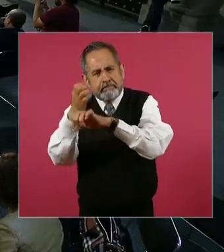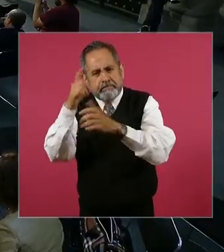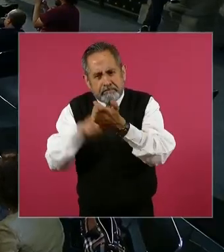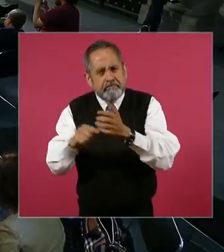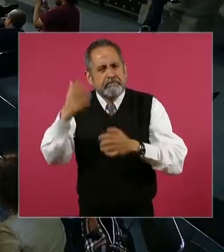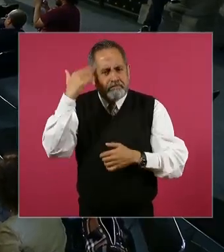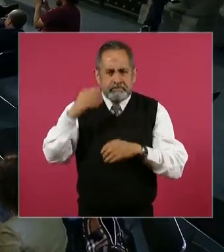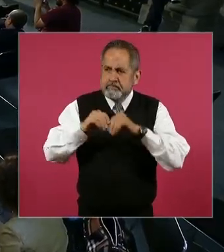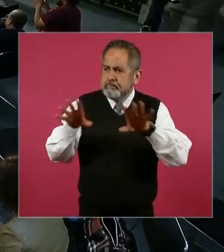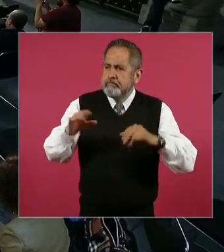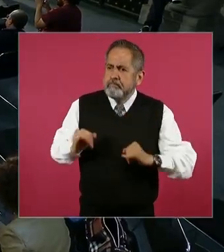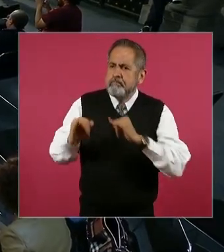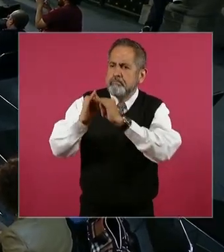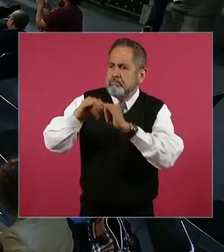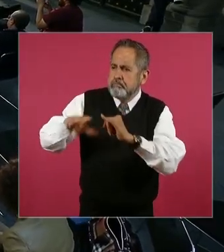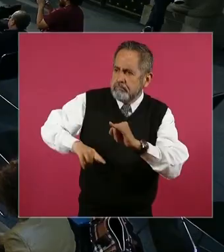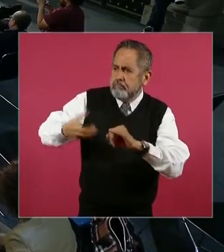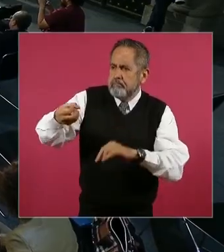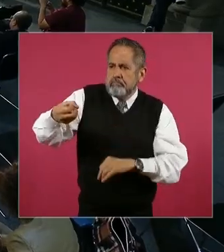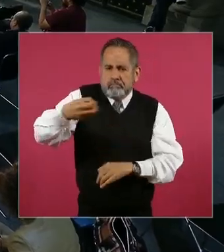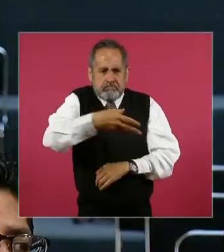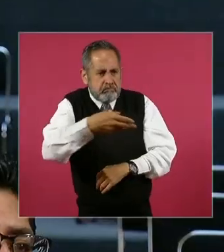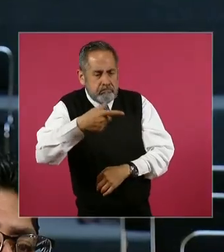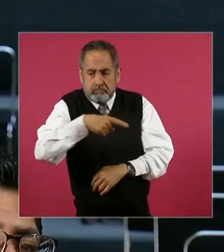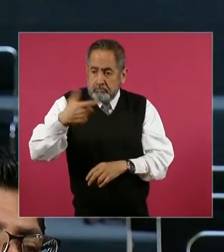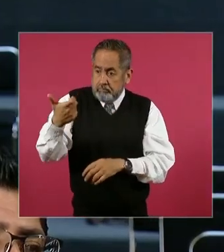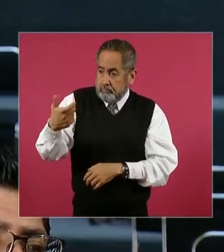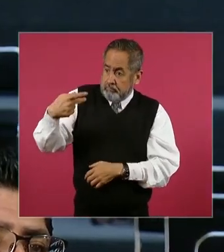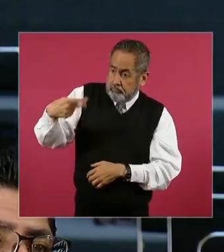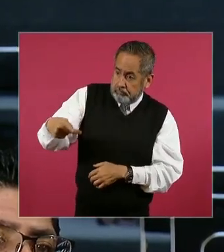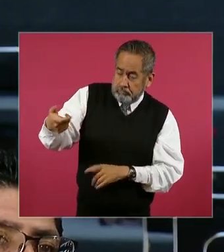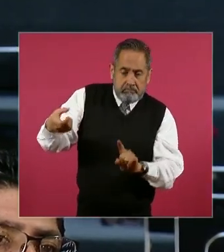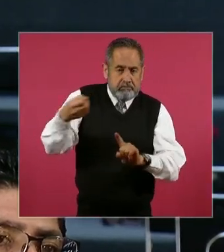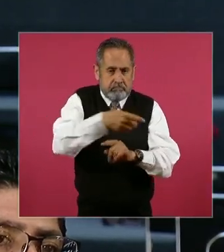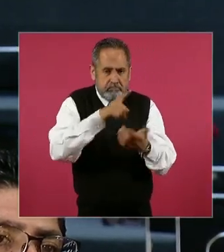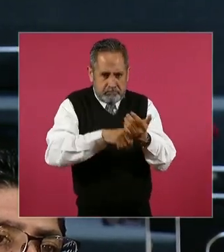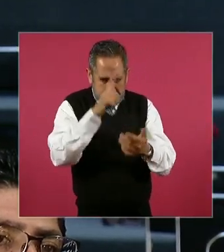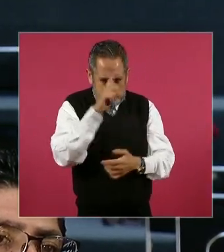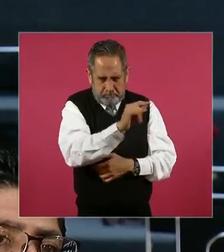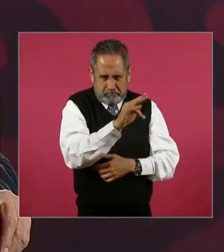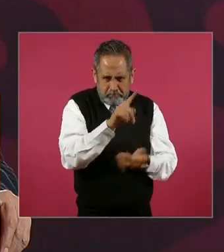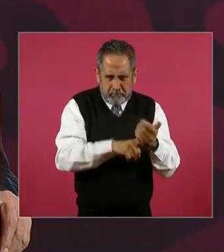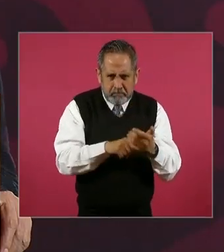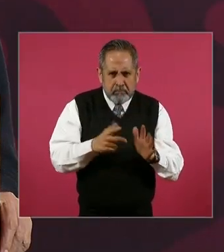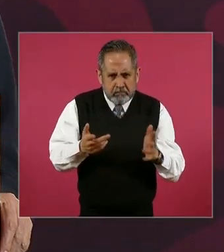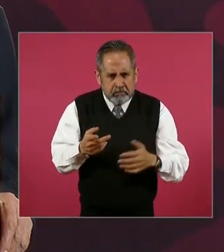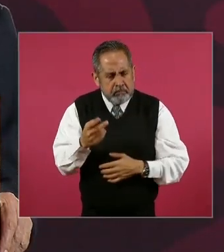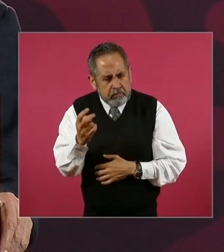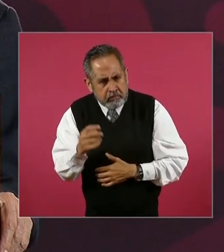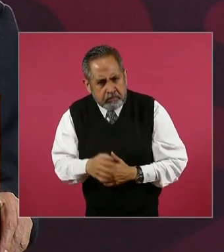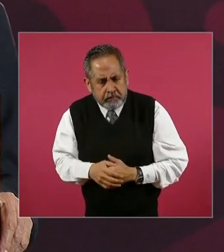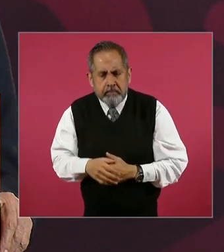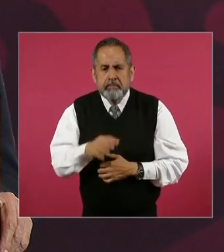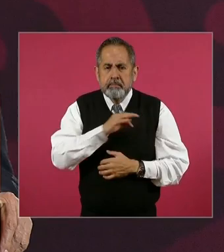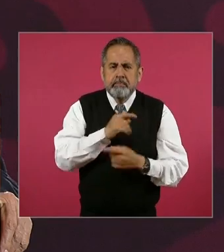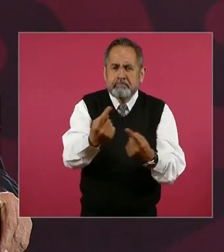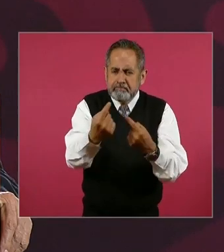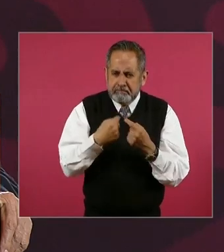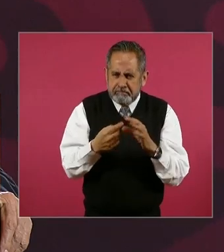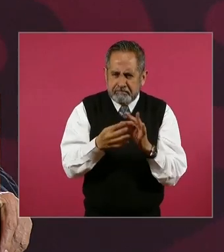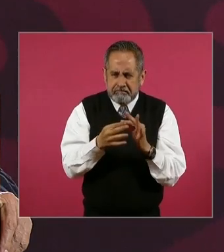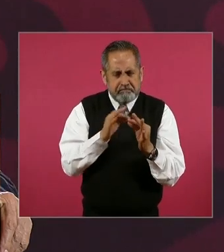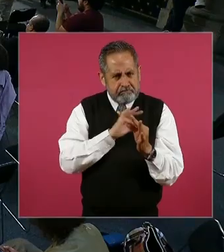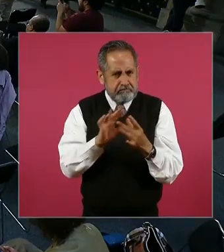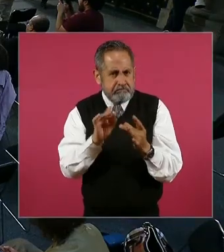había instituciones públicas que habían entregado dinero público a latinos no así fue y nos podría comunicar